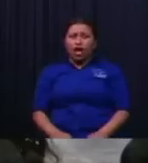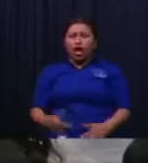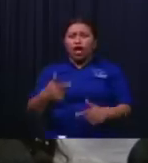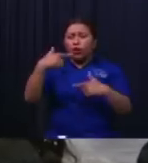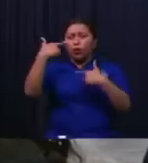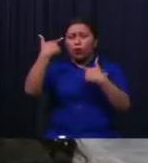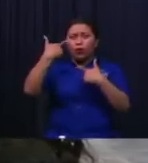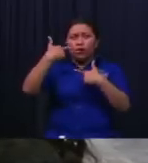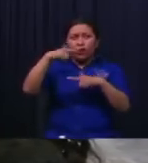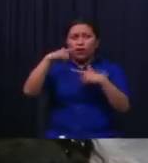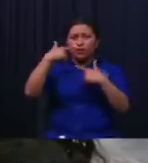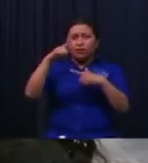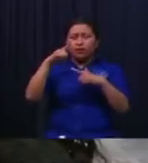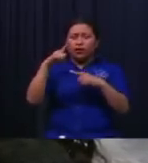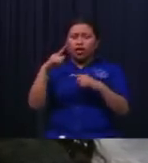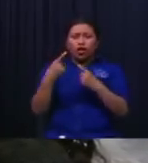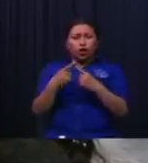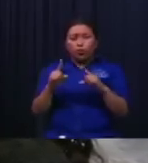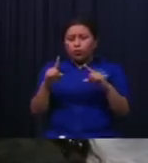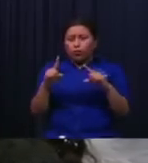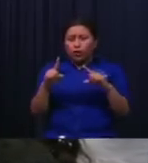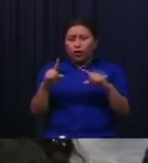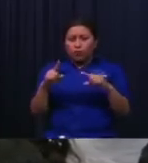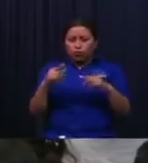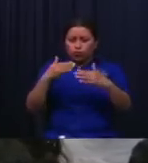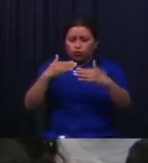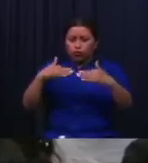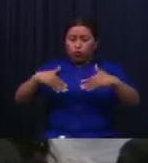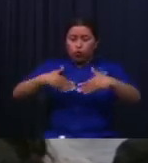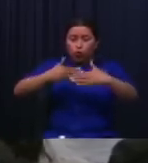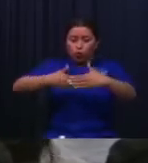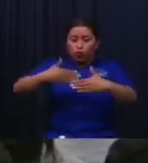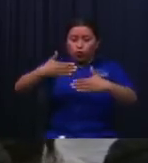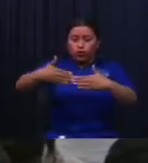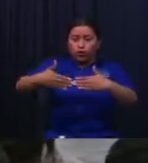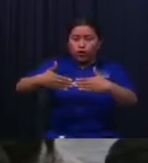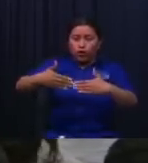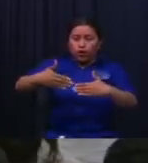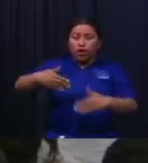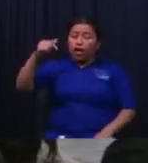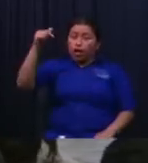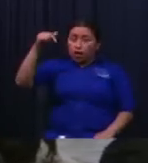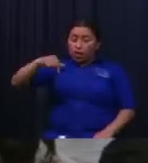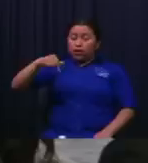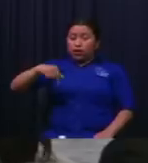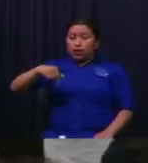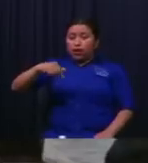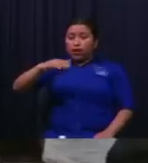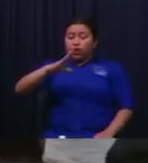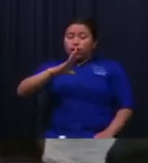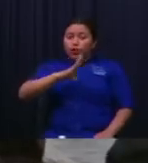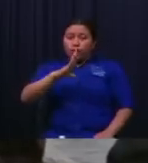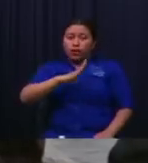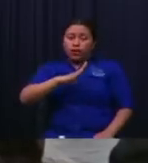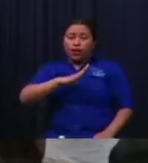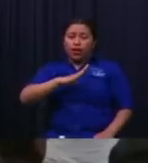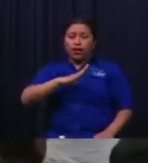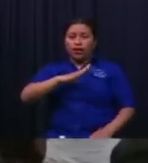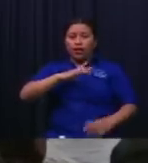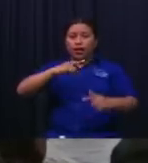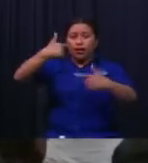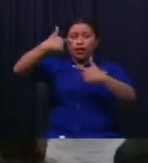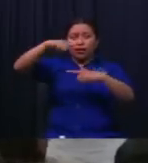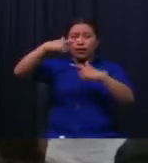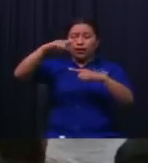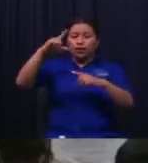límite que no se podía cruzar. Y hasta el día de hoy hay límites en nuestra vida, hermanos, que no debemos de